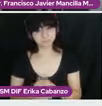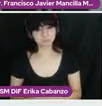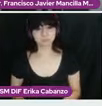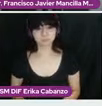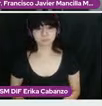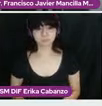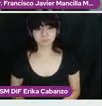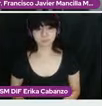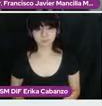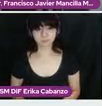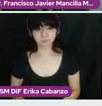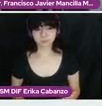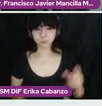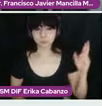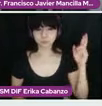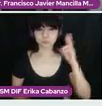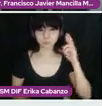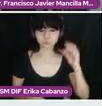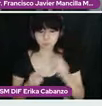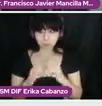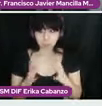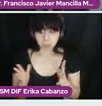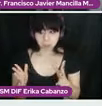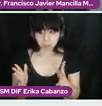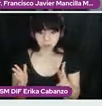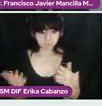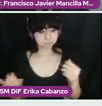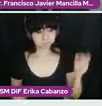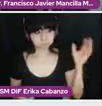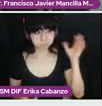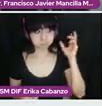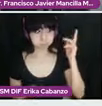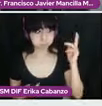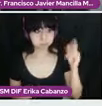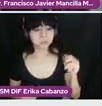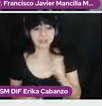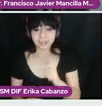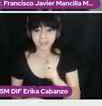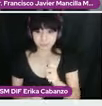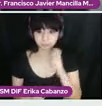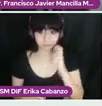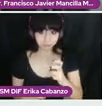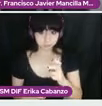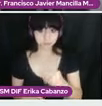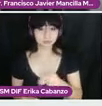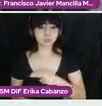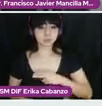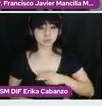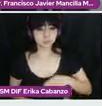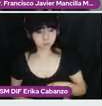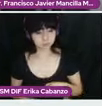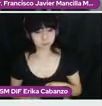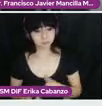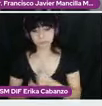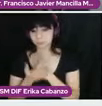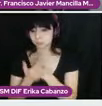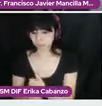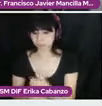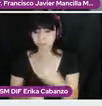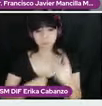son de reciente aparición son los que tenemos mayor oportunidad de dejar menor secuela.